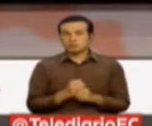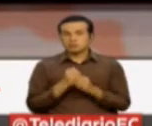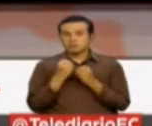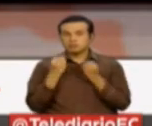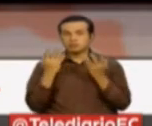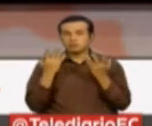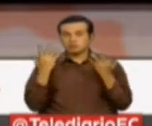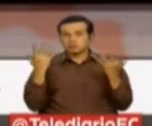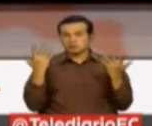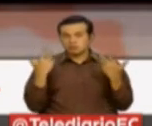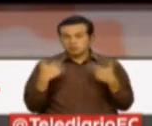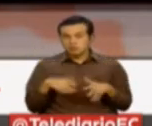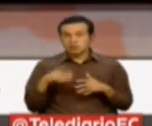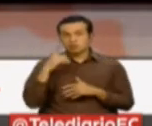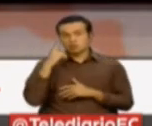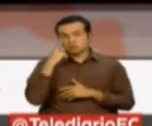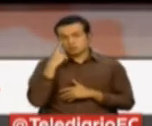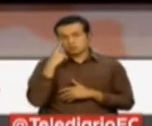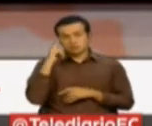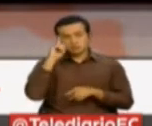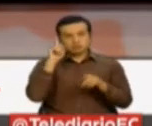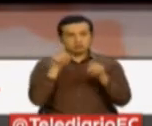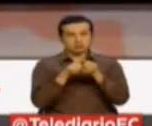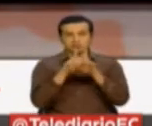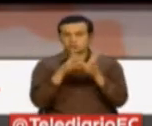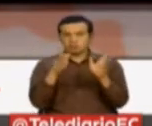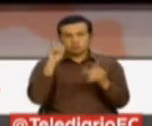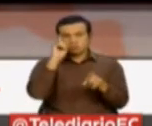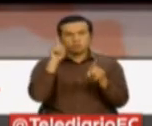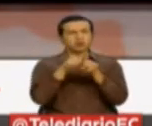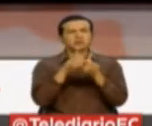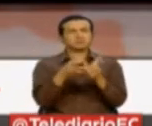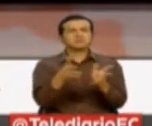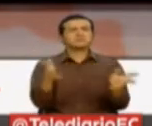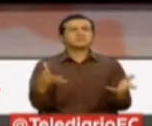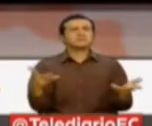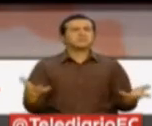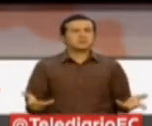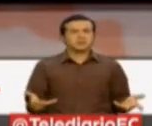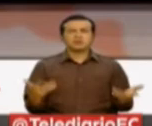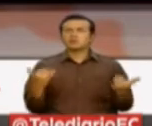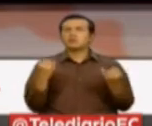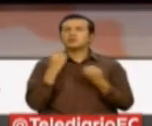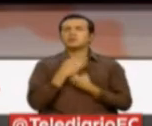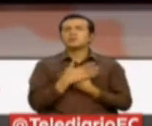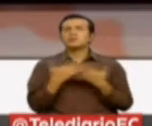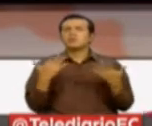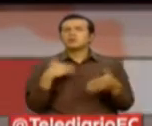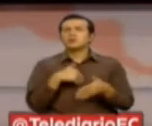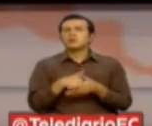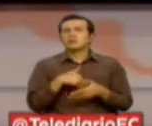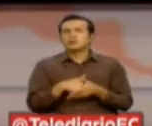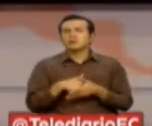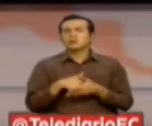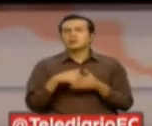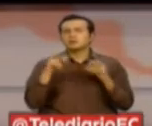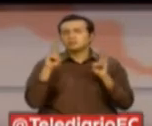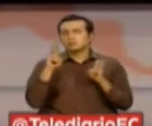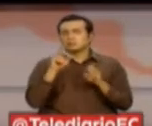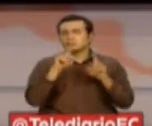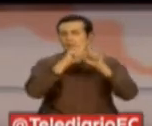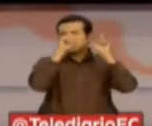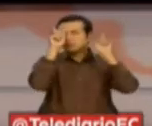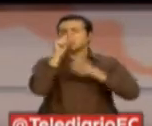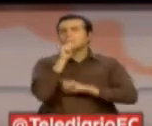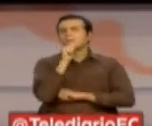de pagos como tal no lo compartimos sin que nuestra porque la propia que se hace aquí es bastante limitado solamente al tema privado